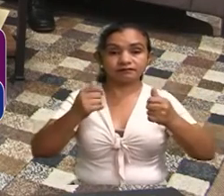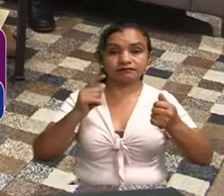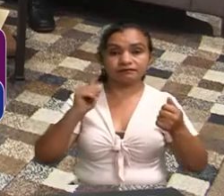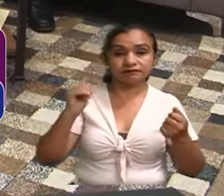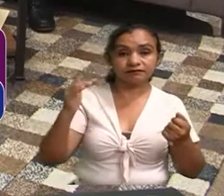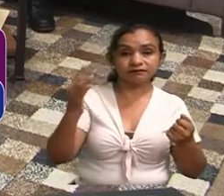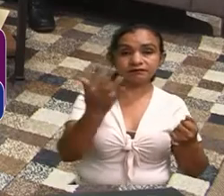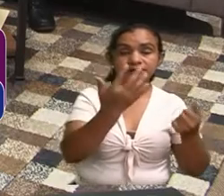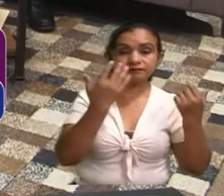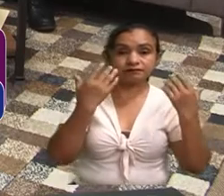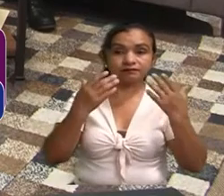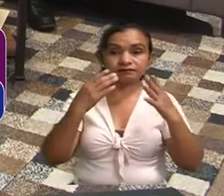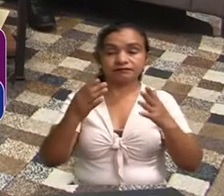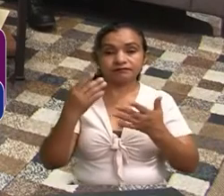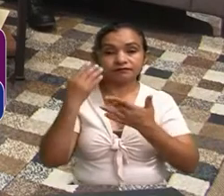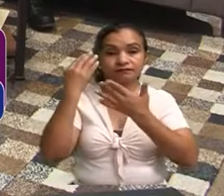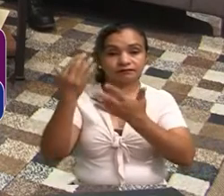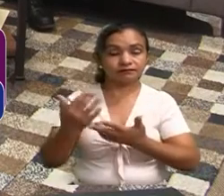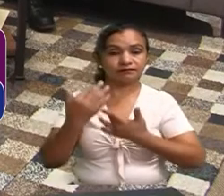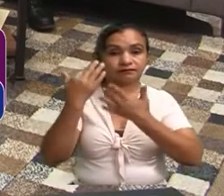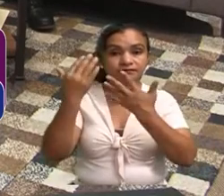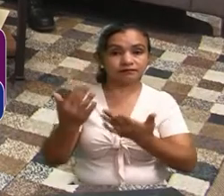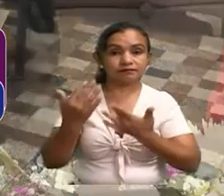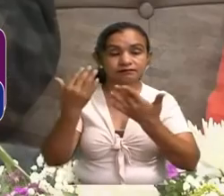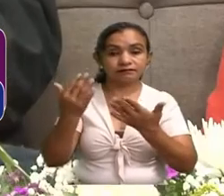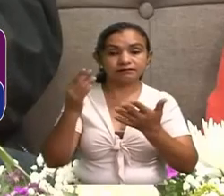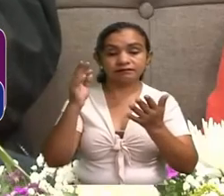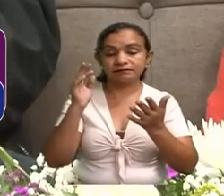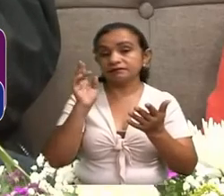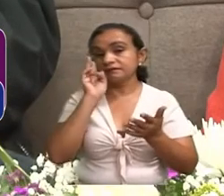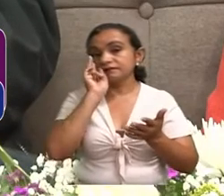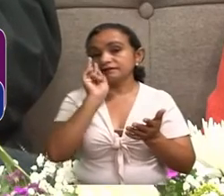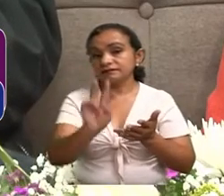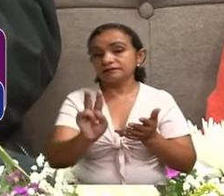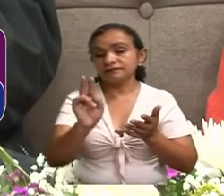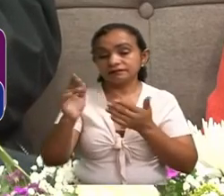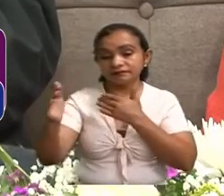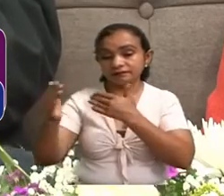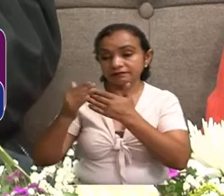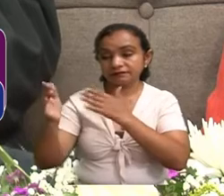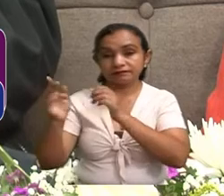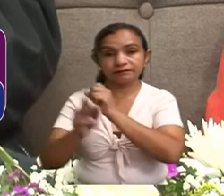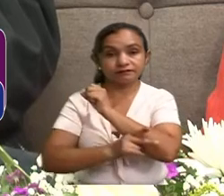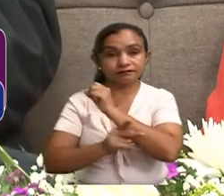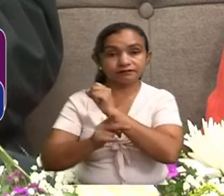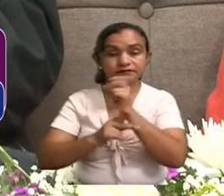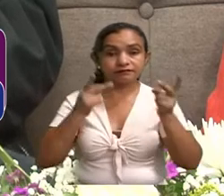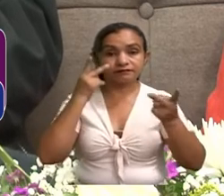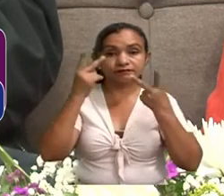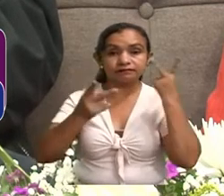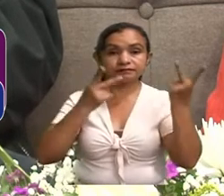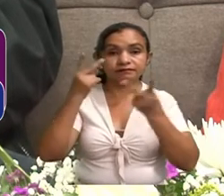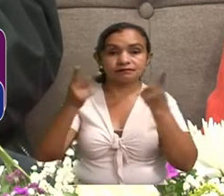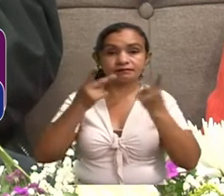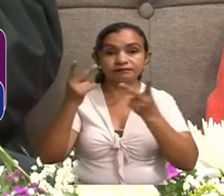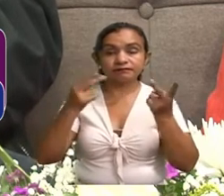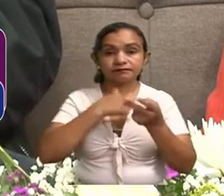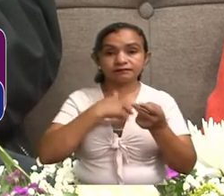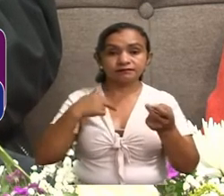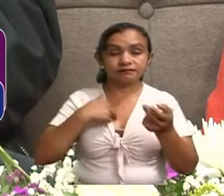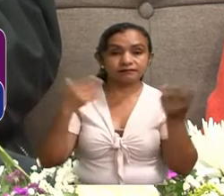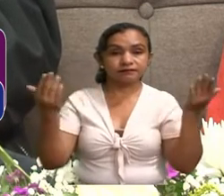cosas que espejos que los países cercanos a nuestros, los países que nos visitan, los países que se dan cuenta